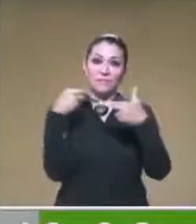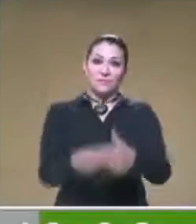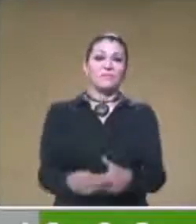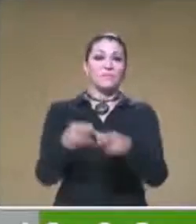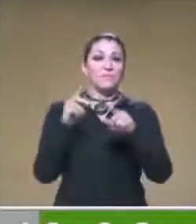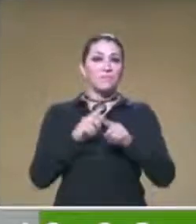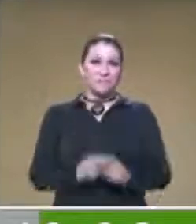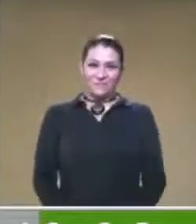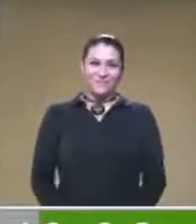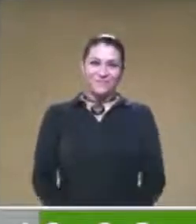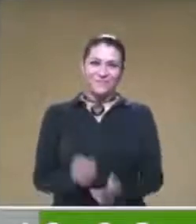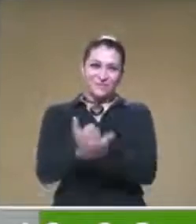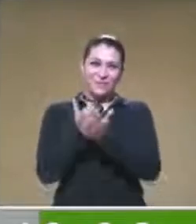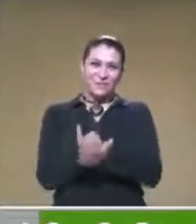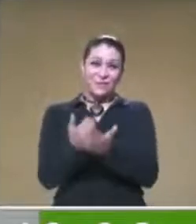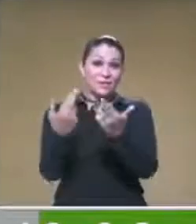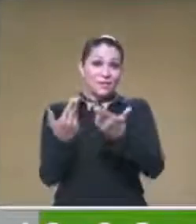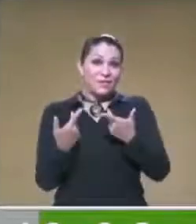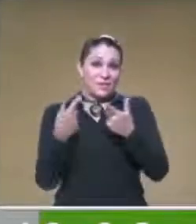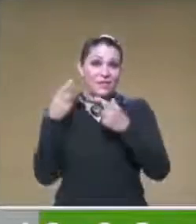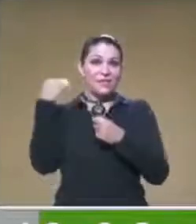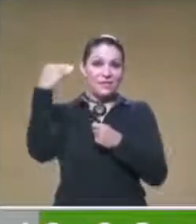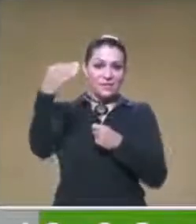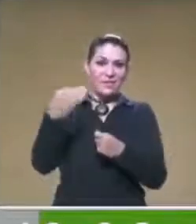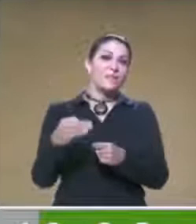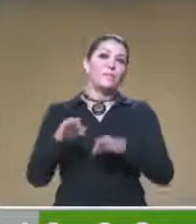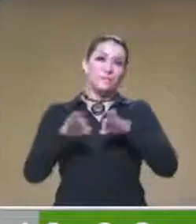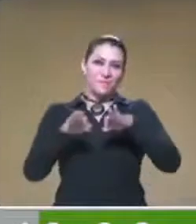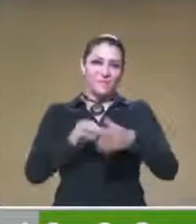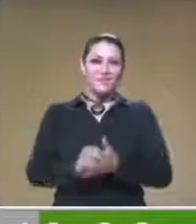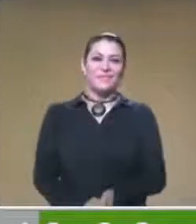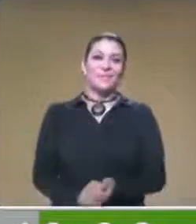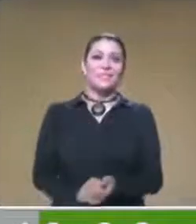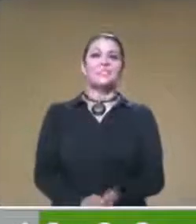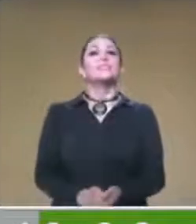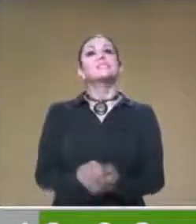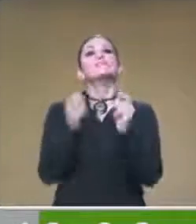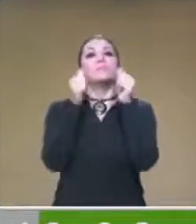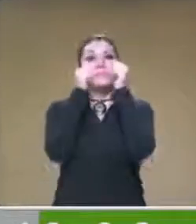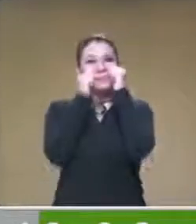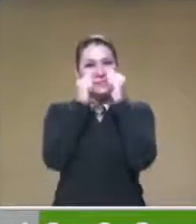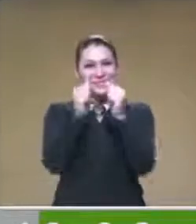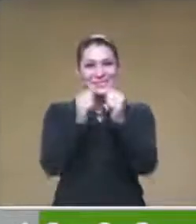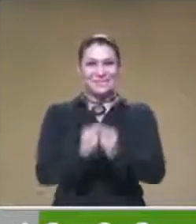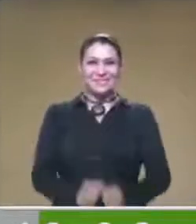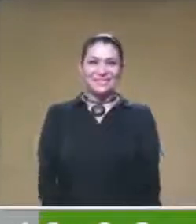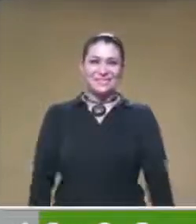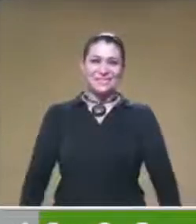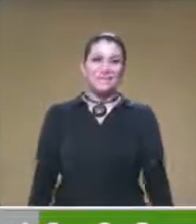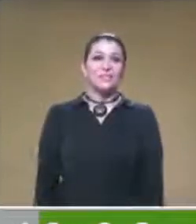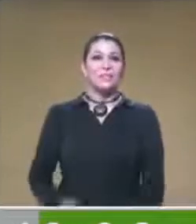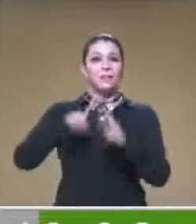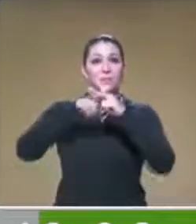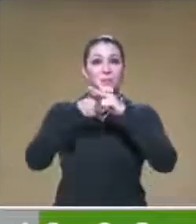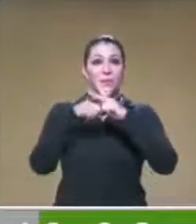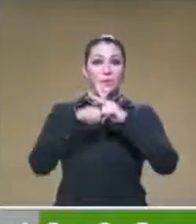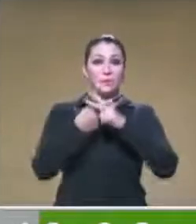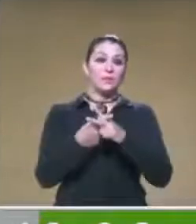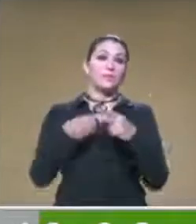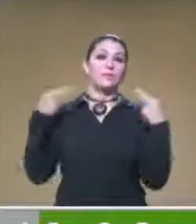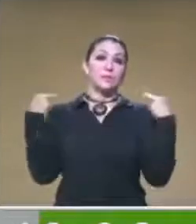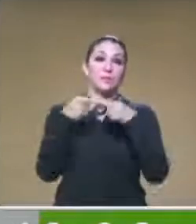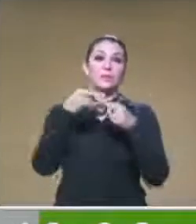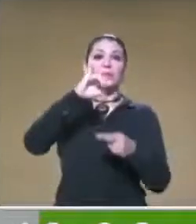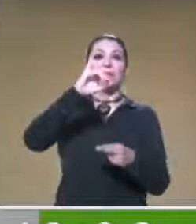tiempo y todas sus ganas para este repaso de primero de secundaria. Así es que, chicos, muy atentos. Fíjense, vamos a comenzar con la maestra